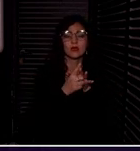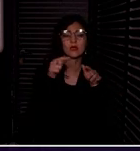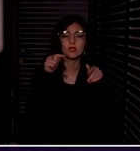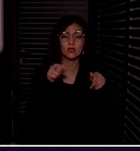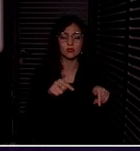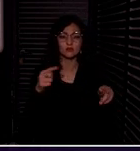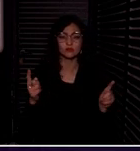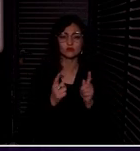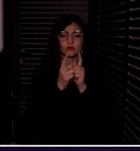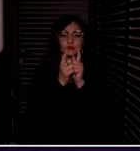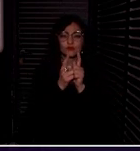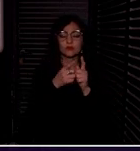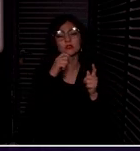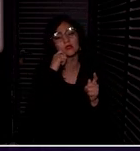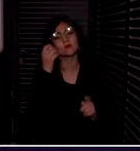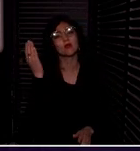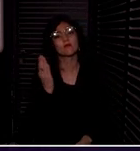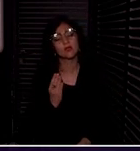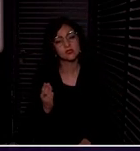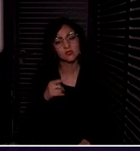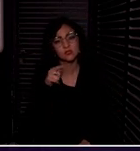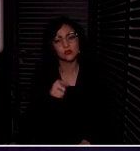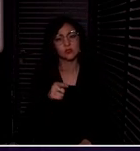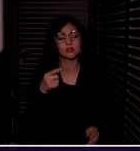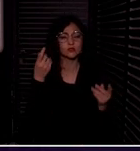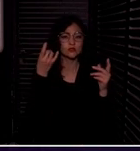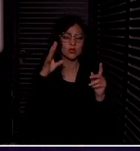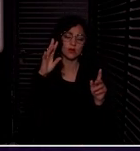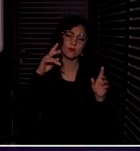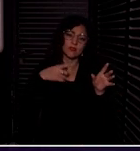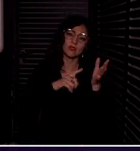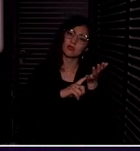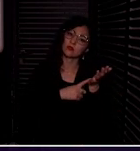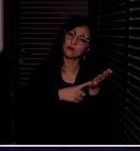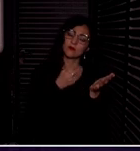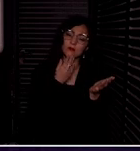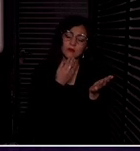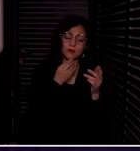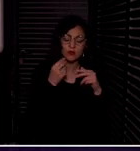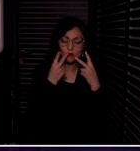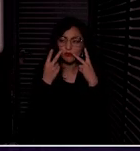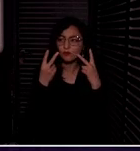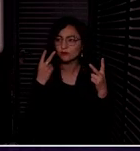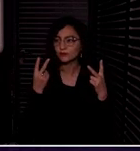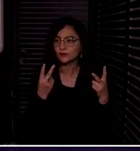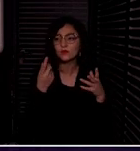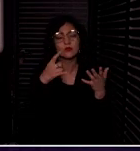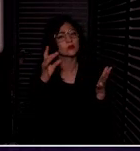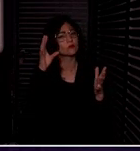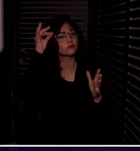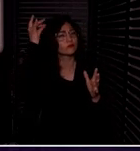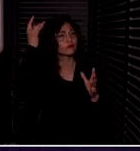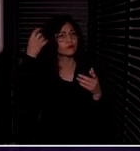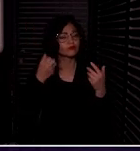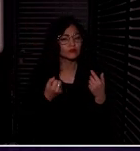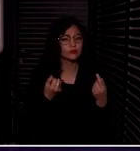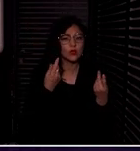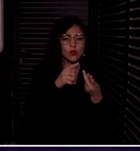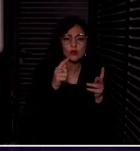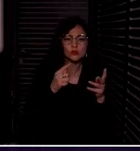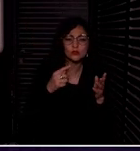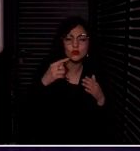convergencia, básicamente, no solo ha sido tecnológica, sino que ha sido de concentración. Hipótesis Disney, concentración